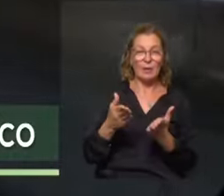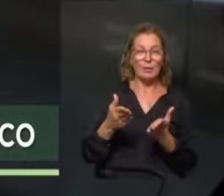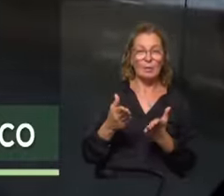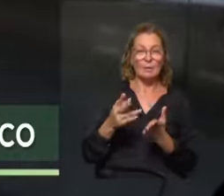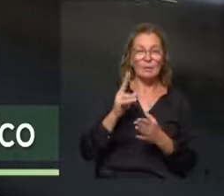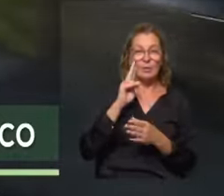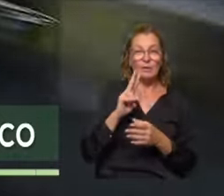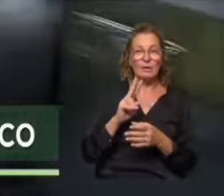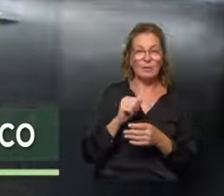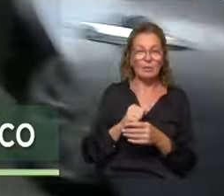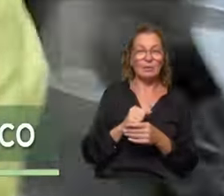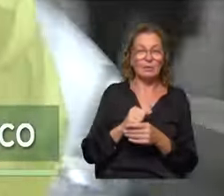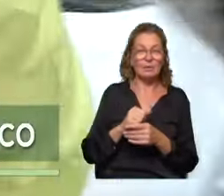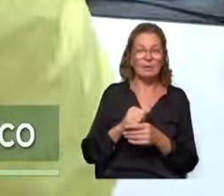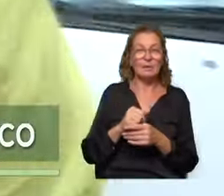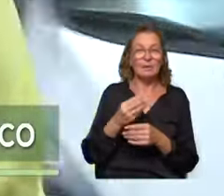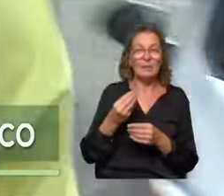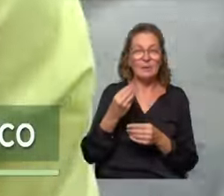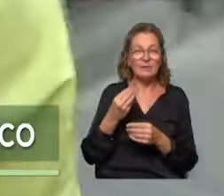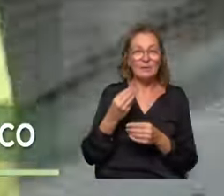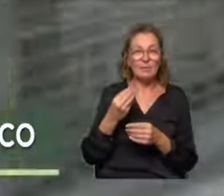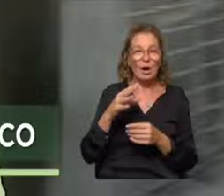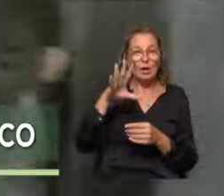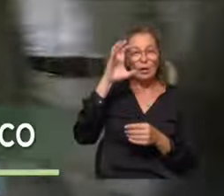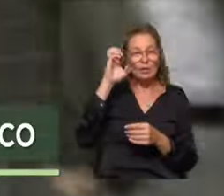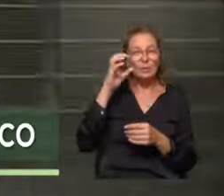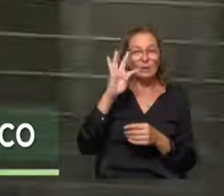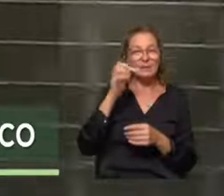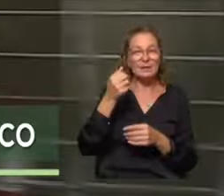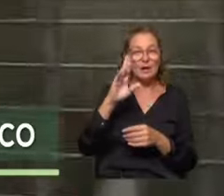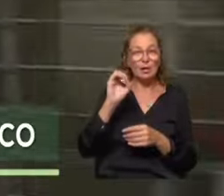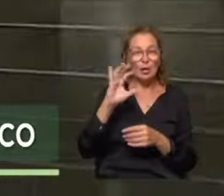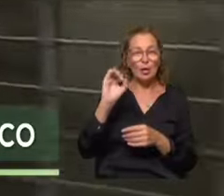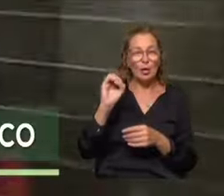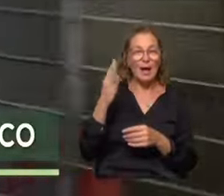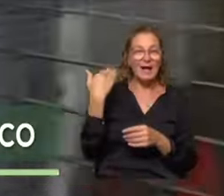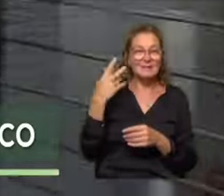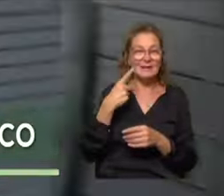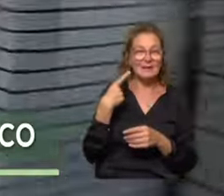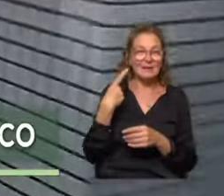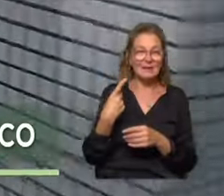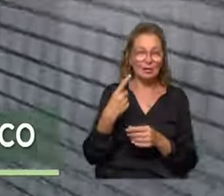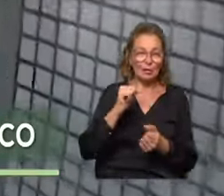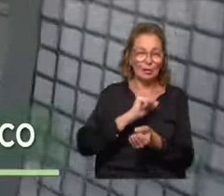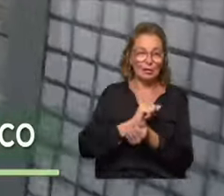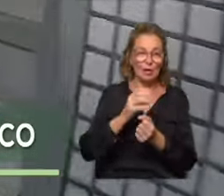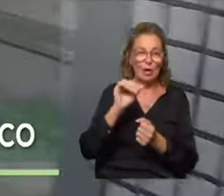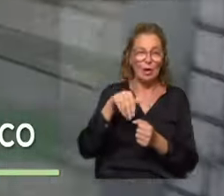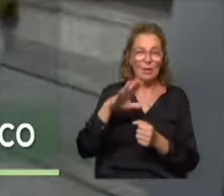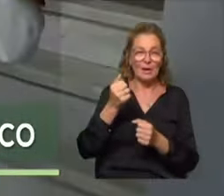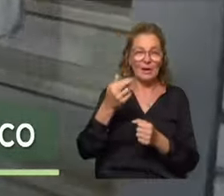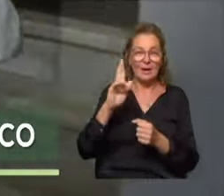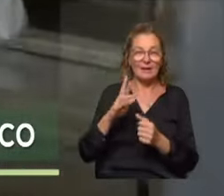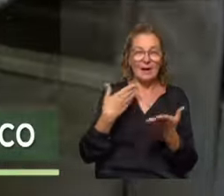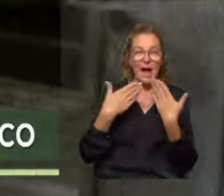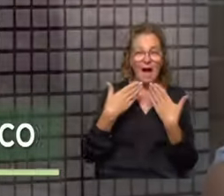estamos tratando de saber qué ha pasado. Recordemos que Carlos Tarocco, exdirector del CONCAR, mientras Javier Benech charla